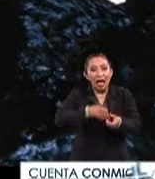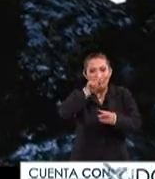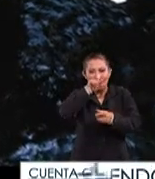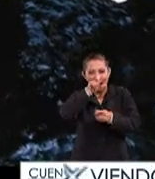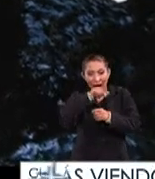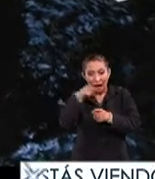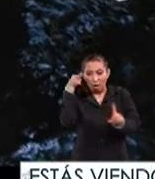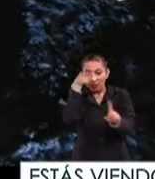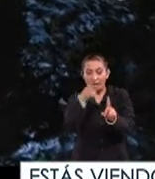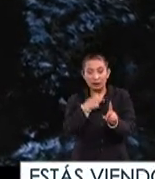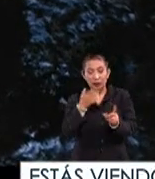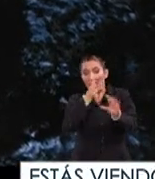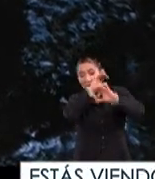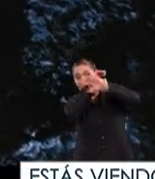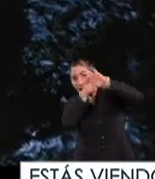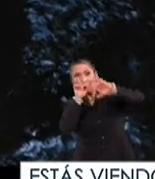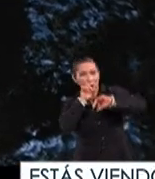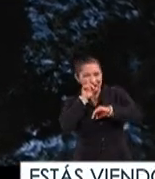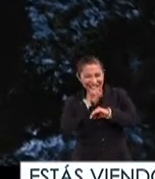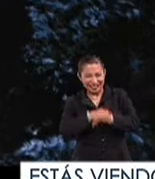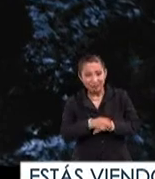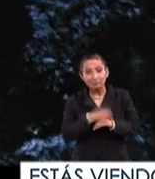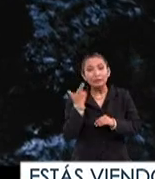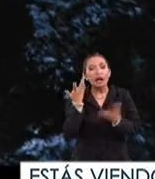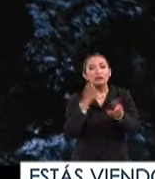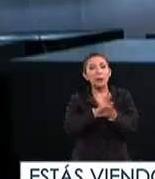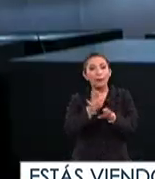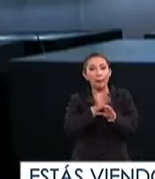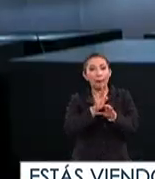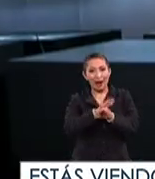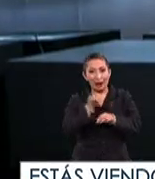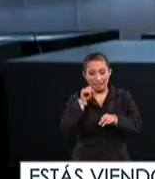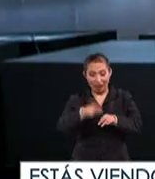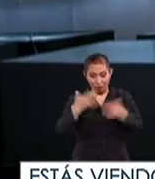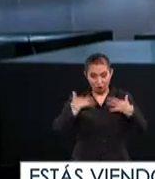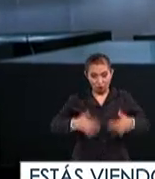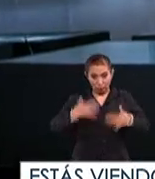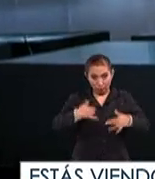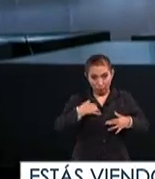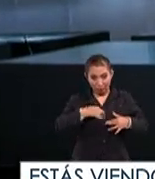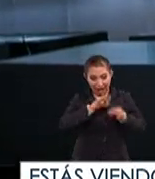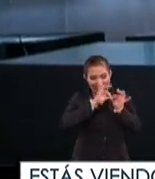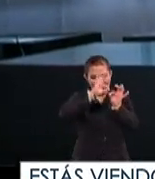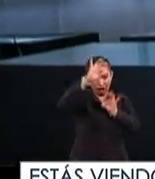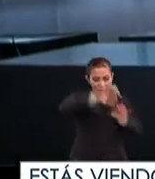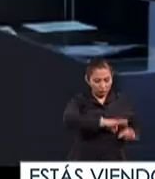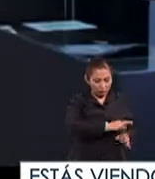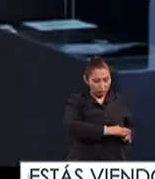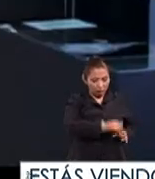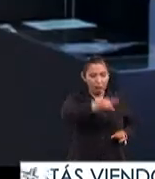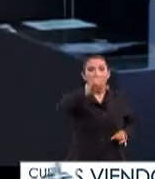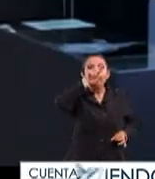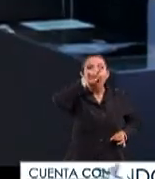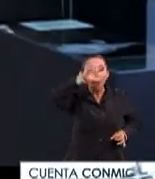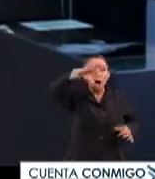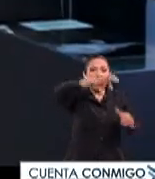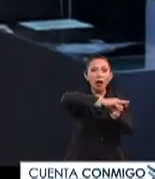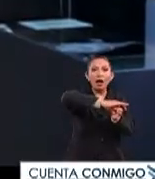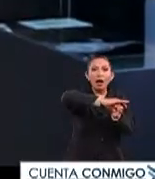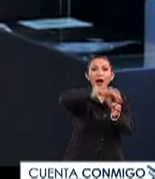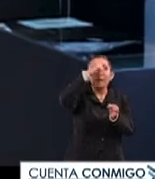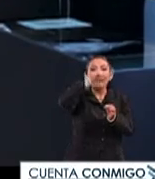pájaros directo a ella, y lo que hicieron fue en el traje también con hilos amarrar a los pájaros al